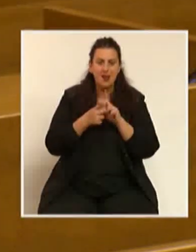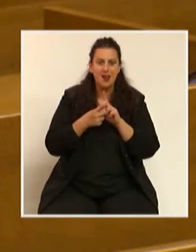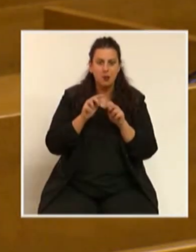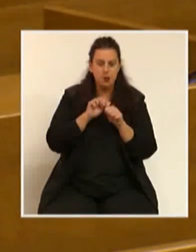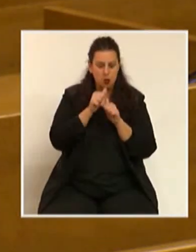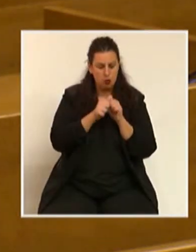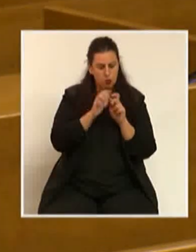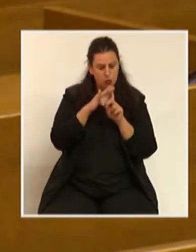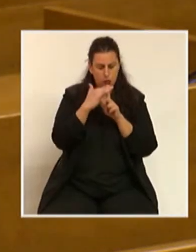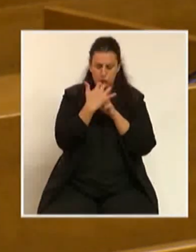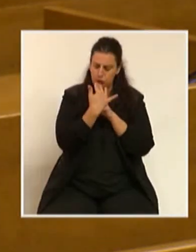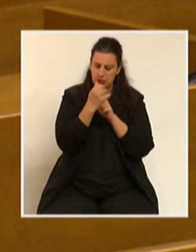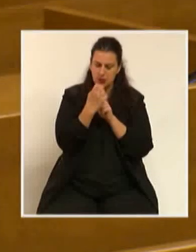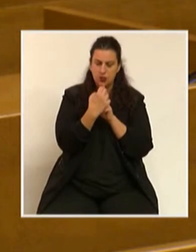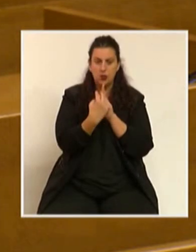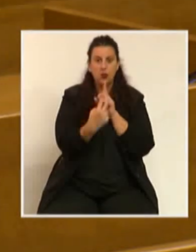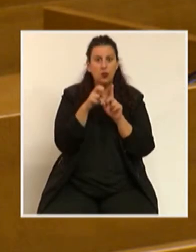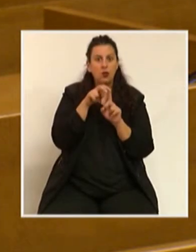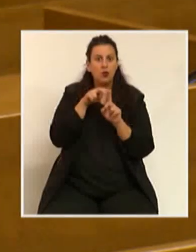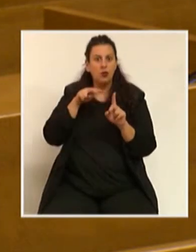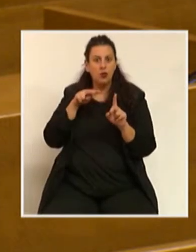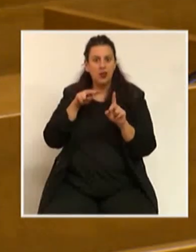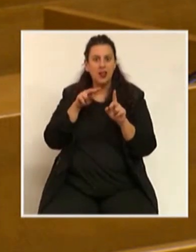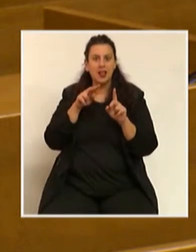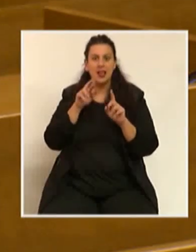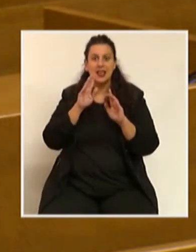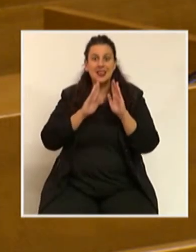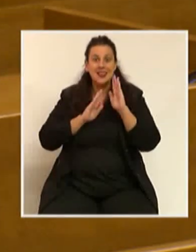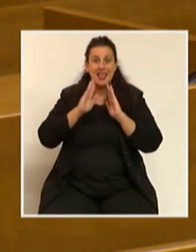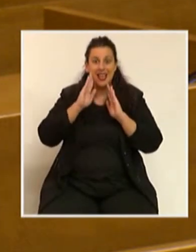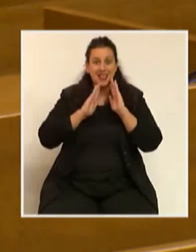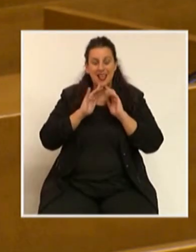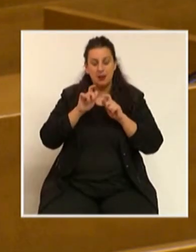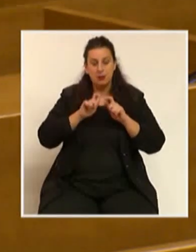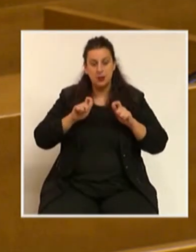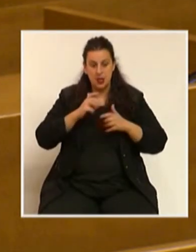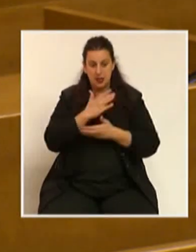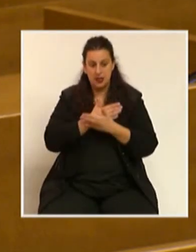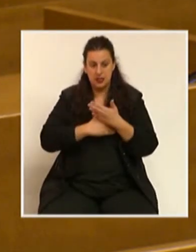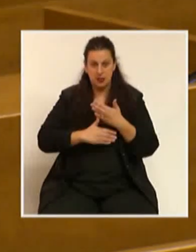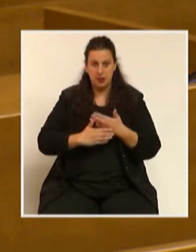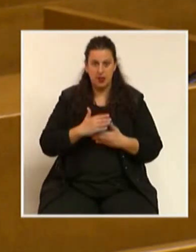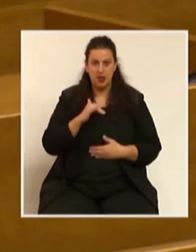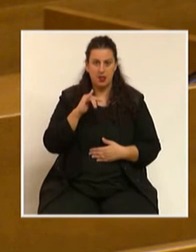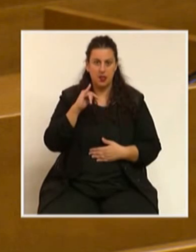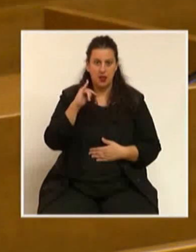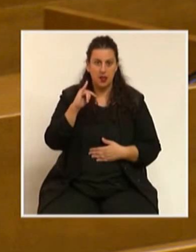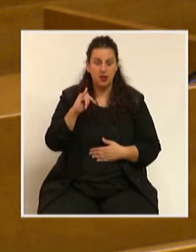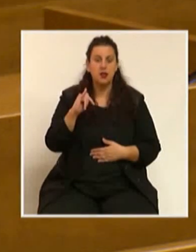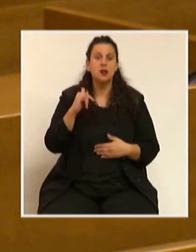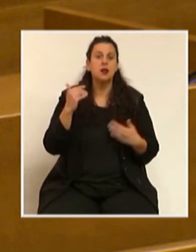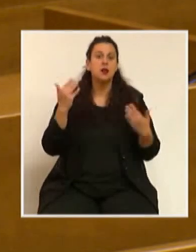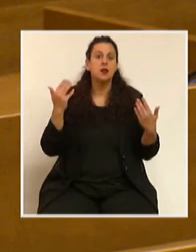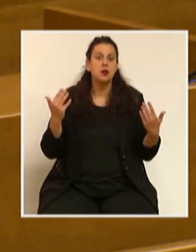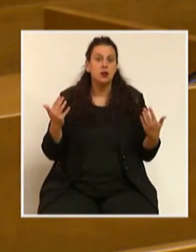la forma de ver y tratar a las personas con discapacidad, ya que